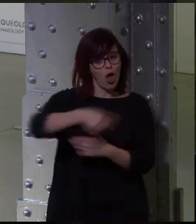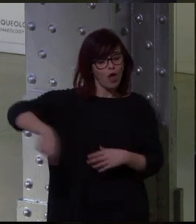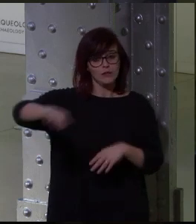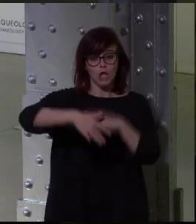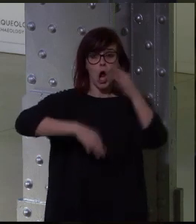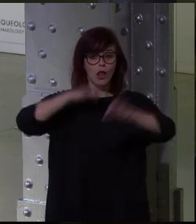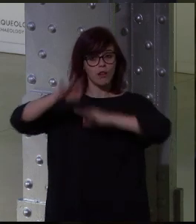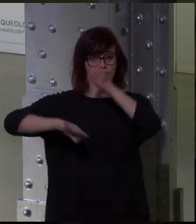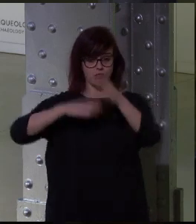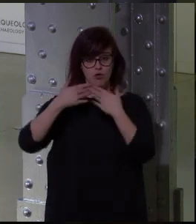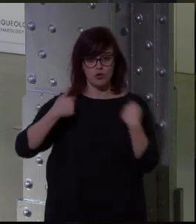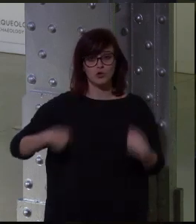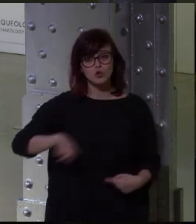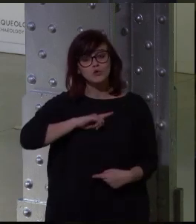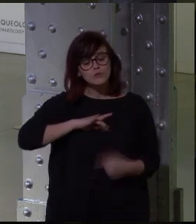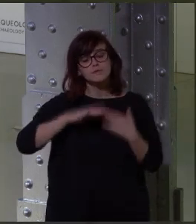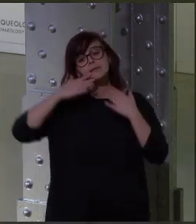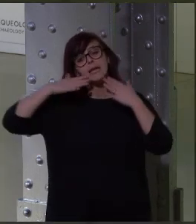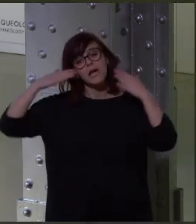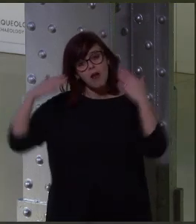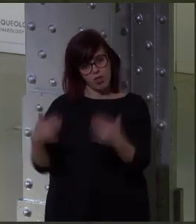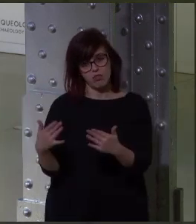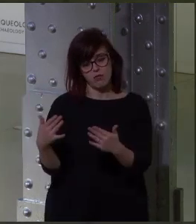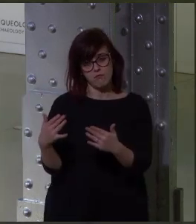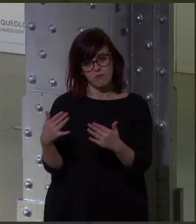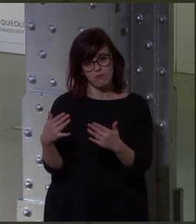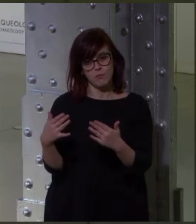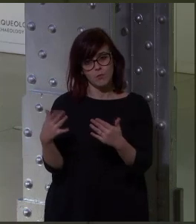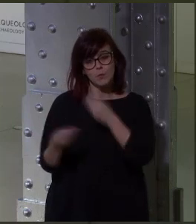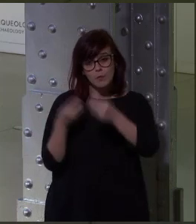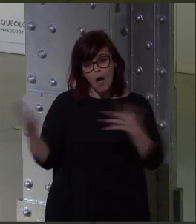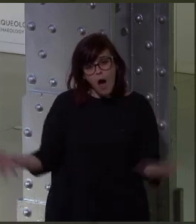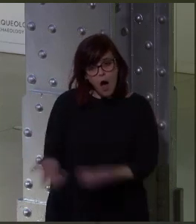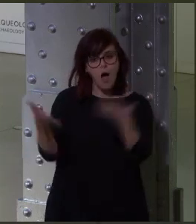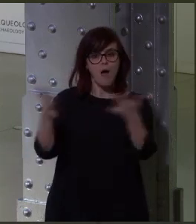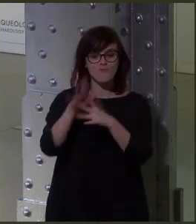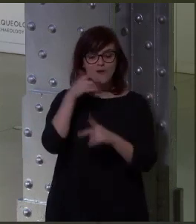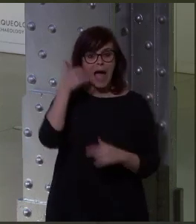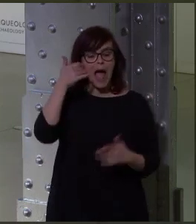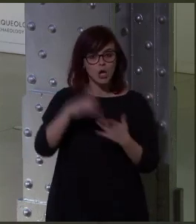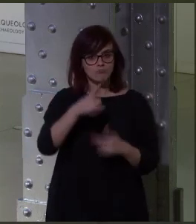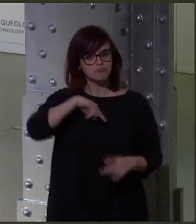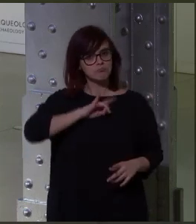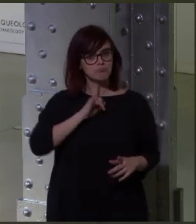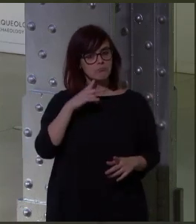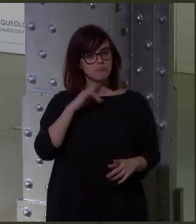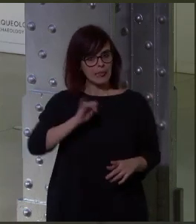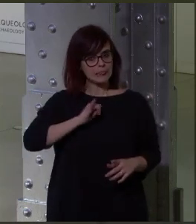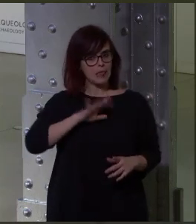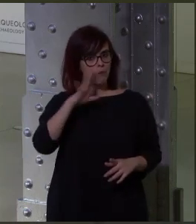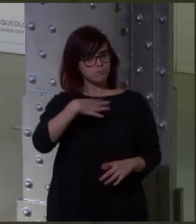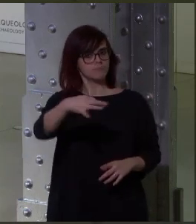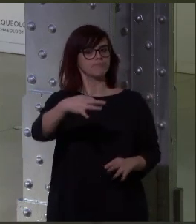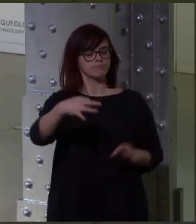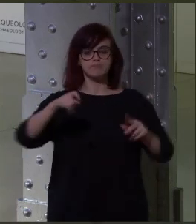que organizaciones como nosotros impulsamos, pero quizás una de las cosas que nos identifica a nosotros como